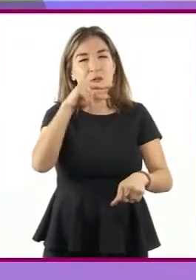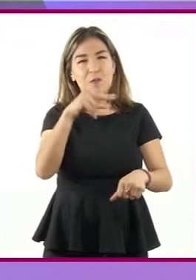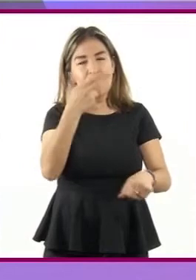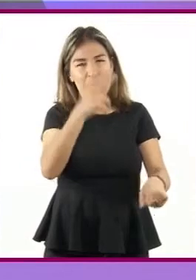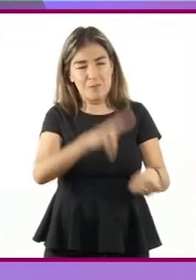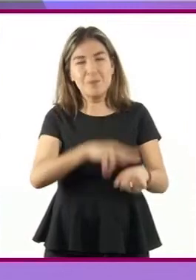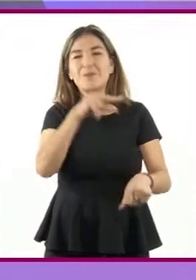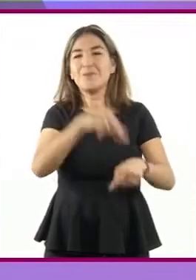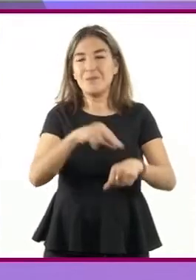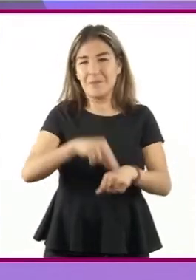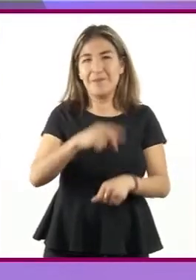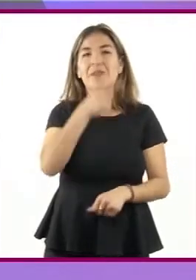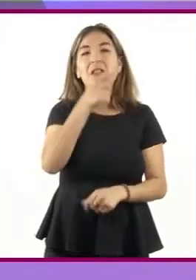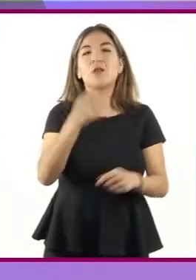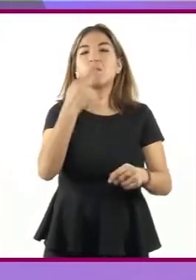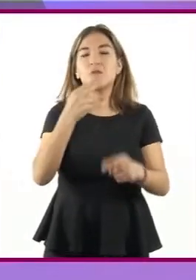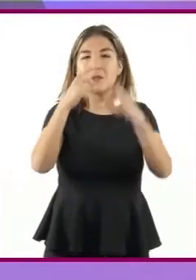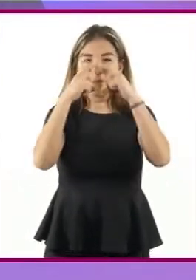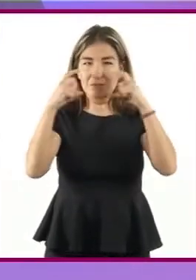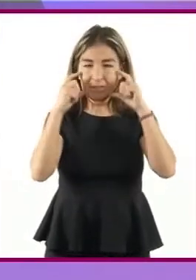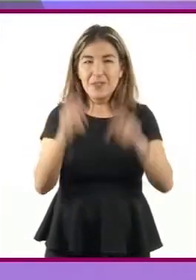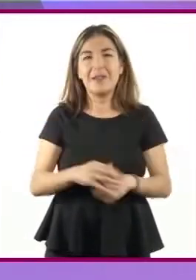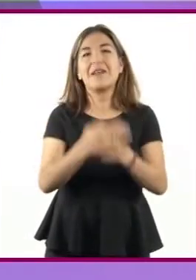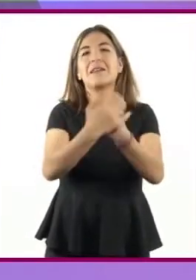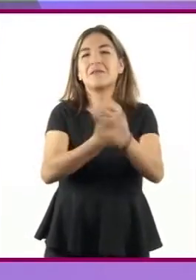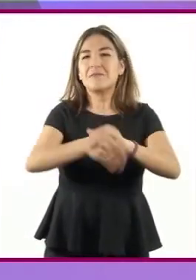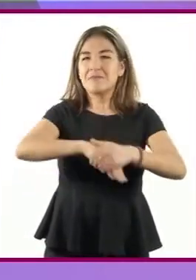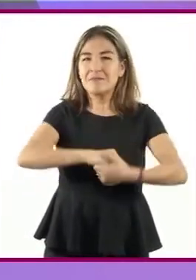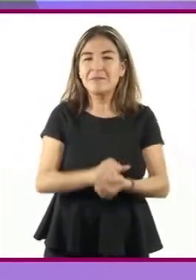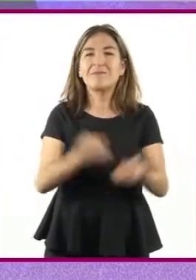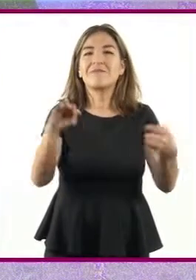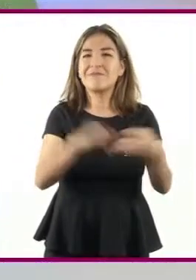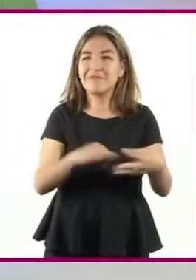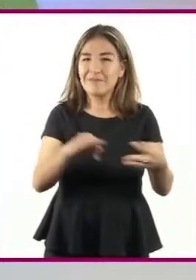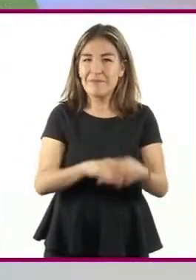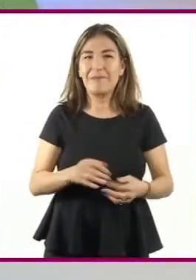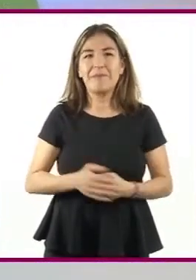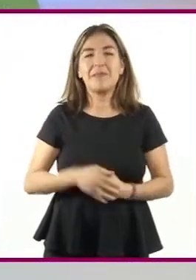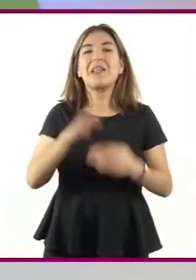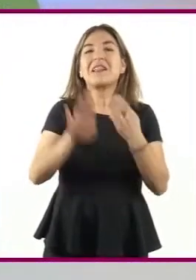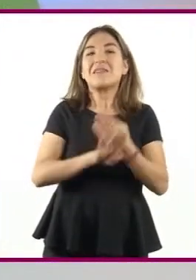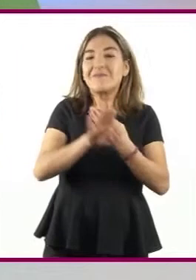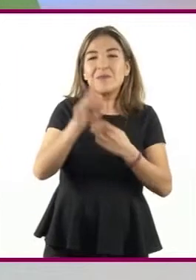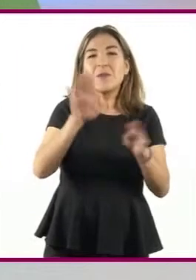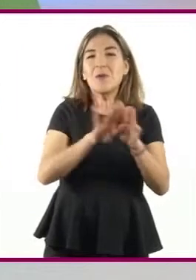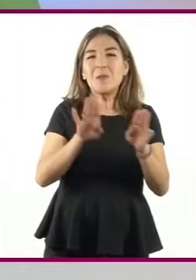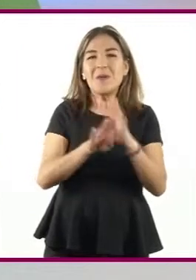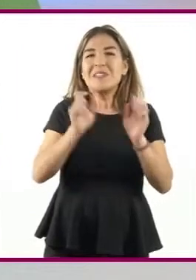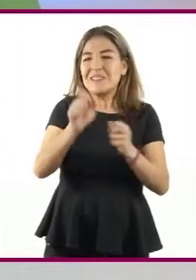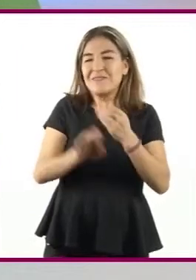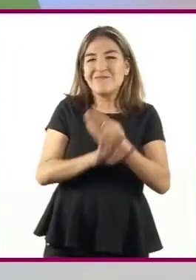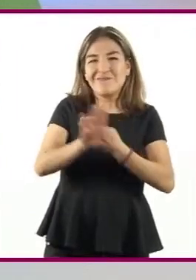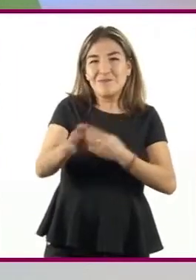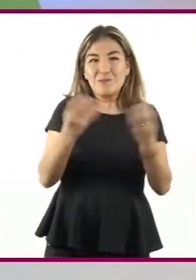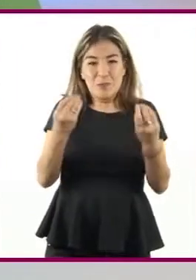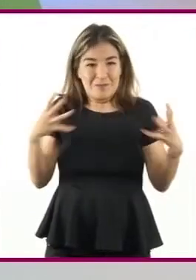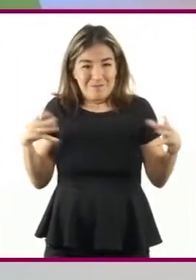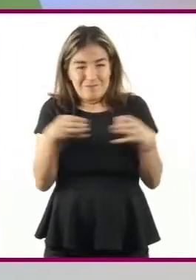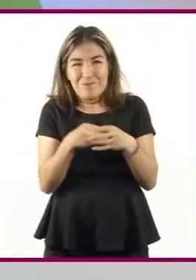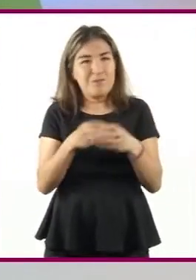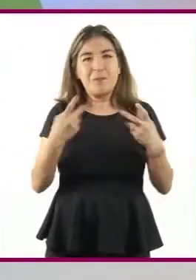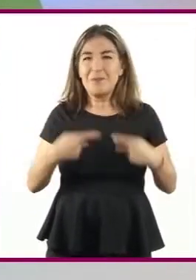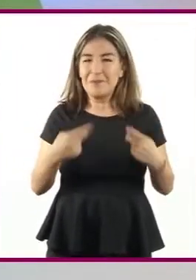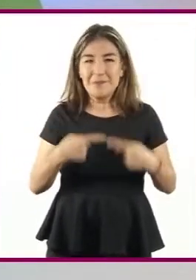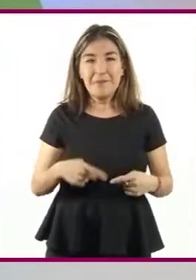Usemos cubrebocas, lavémonos constantemente las manos, evitemos aglomeraciones y si